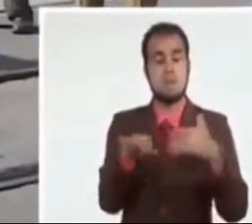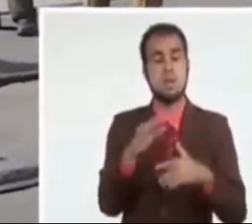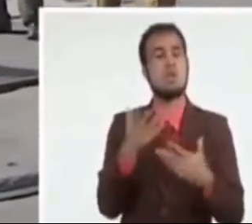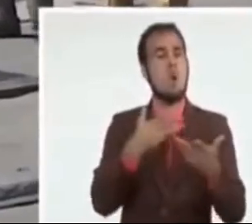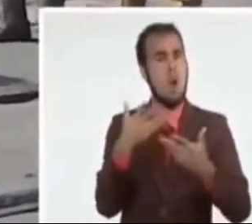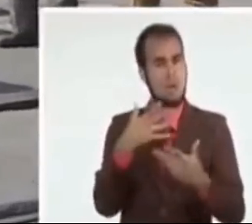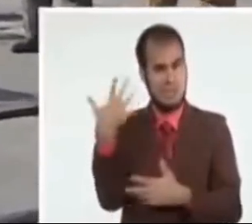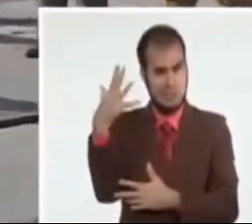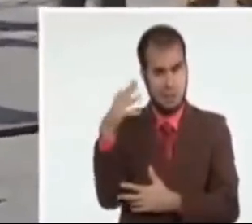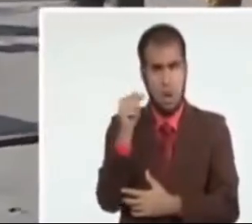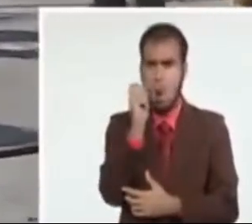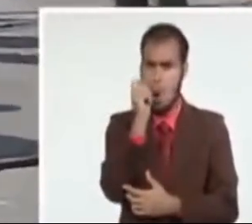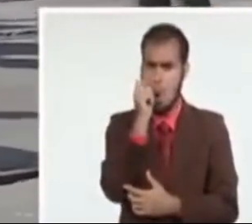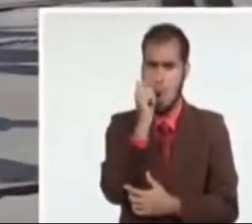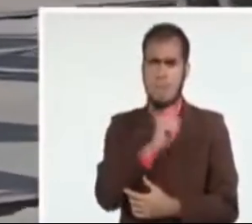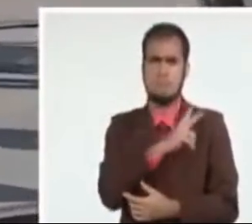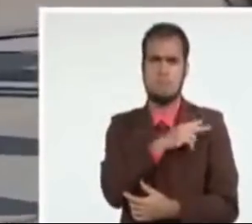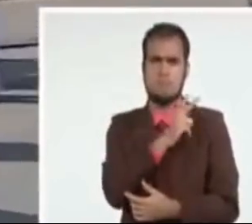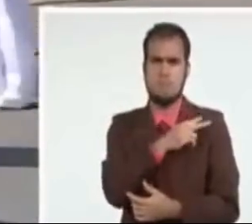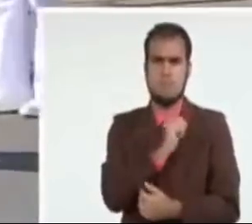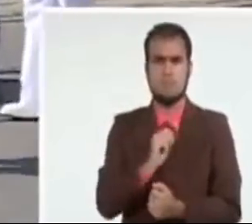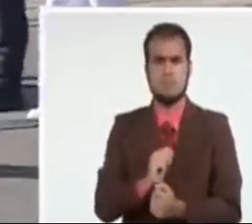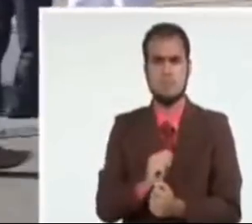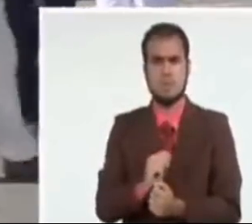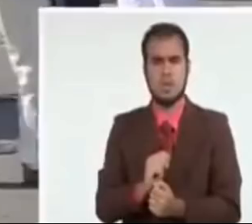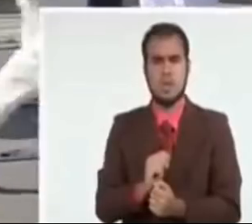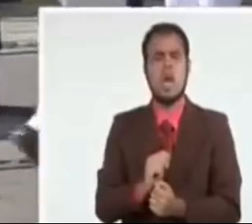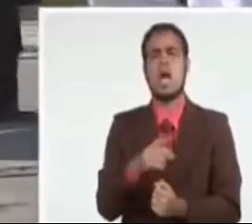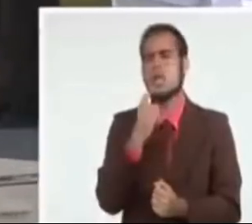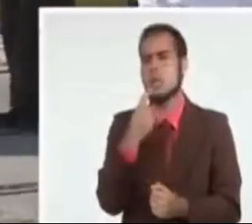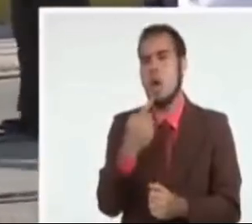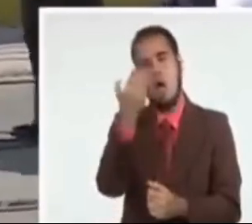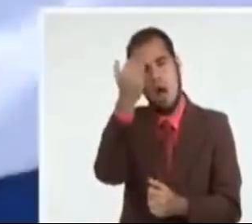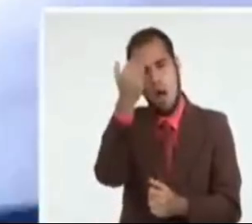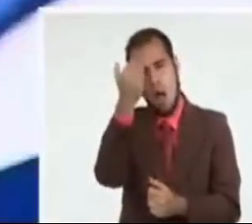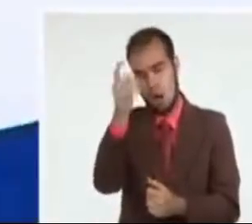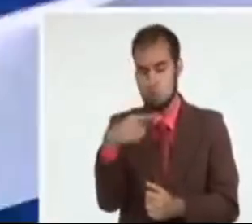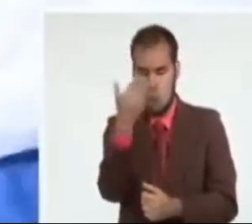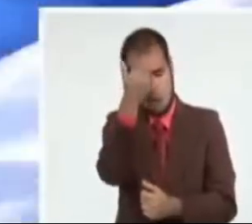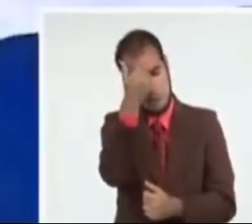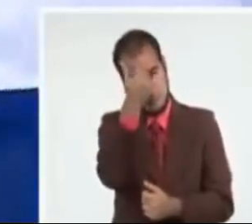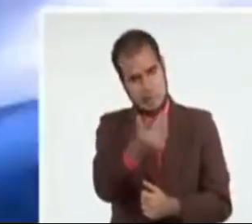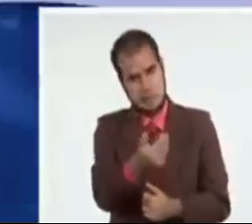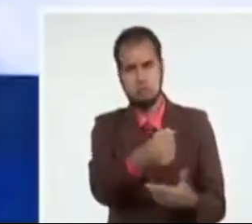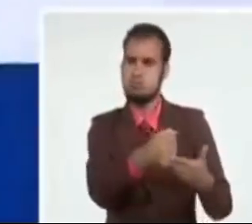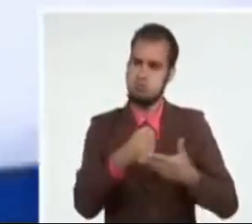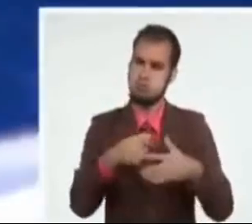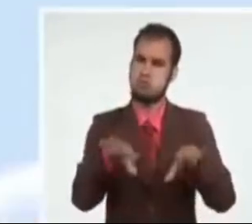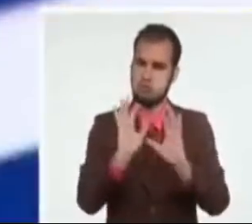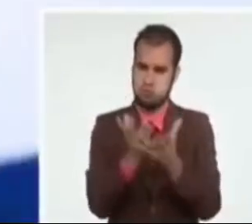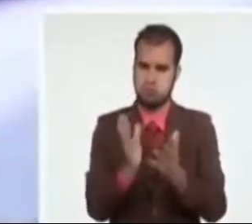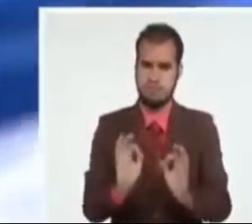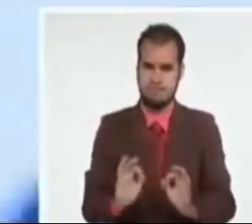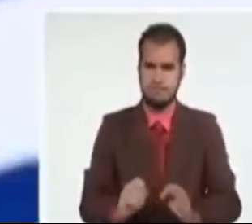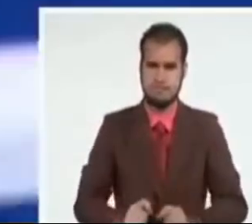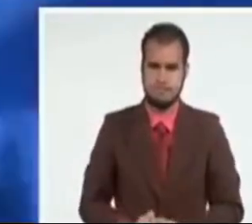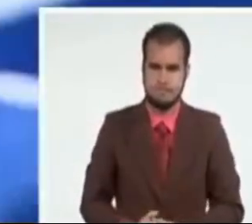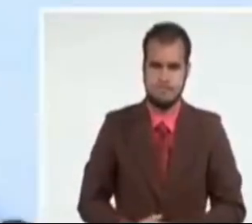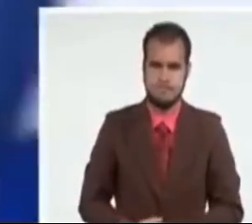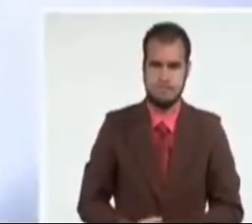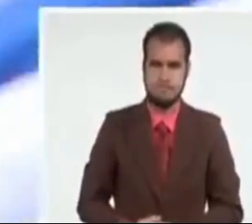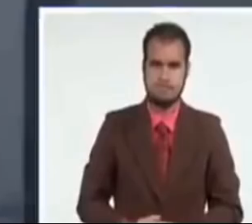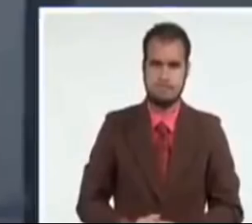Inversión Extranjera, Rodrigo Malvierca Díaz, agradece la ayuda y la cooperación mexicana. Vamos a